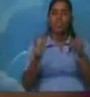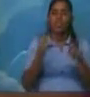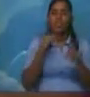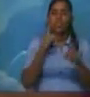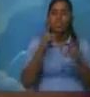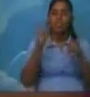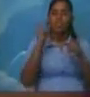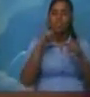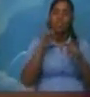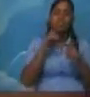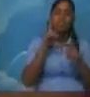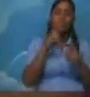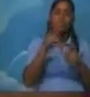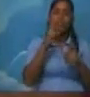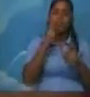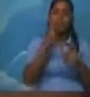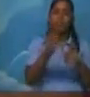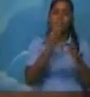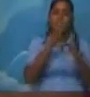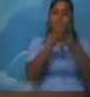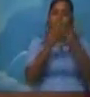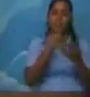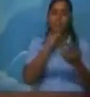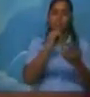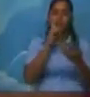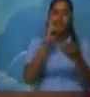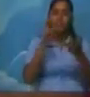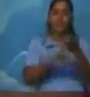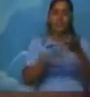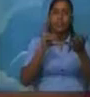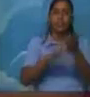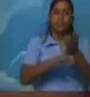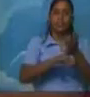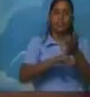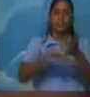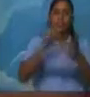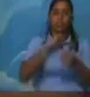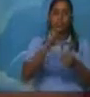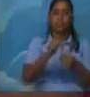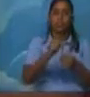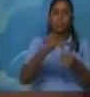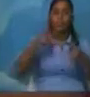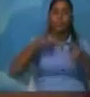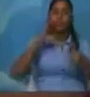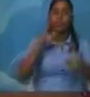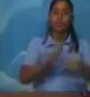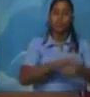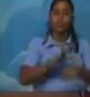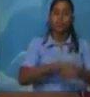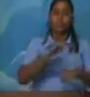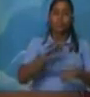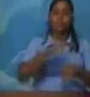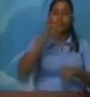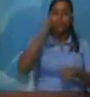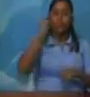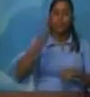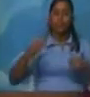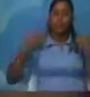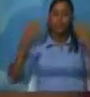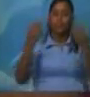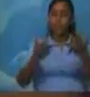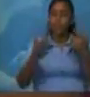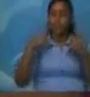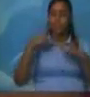mitos y fábulas lo que dice la Biblia es verdad Dios le dijo una verdad a Israel y Dios se la cumplió porque Dios lo introdujo en la tierra